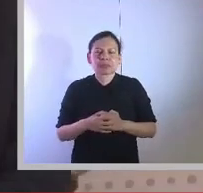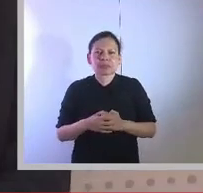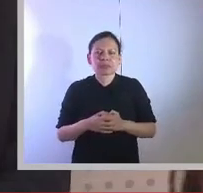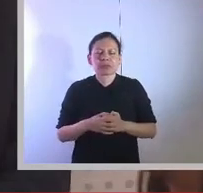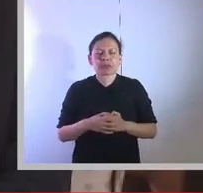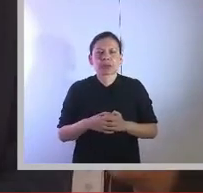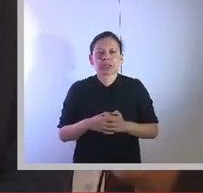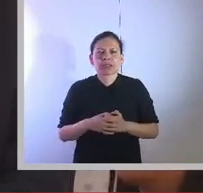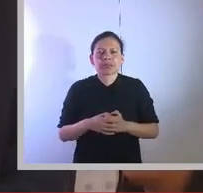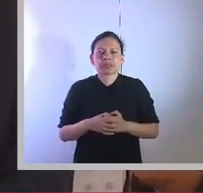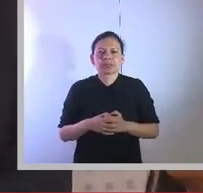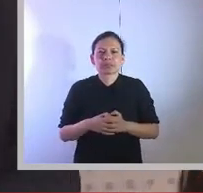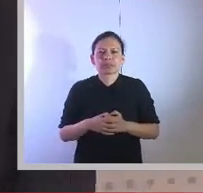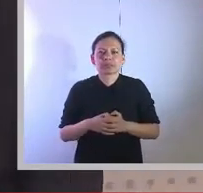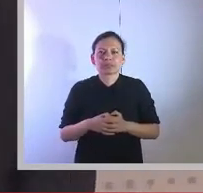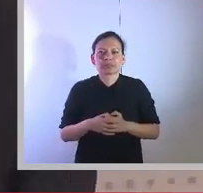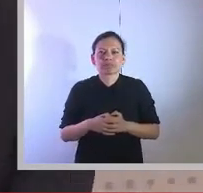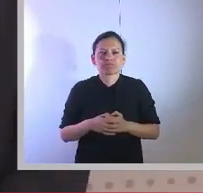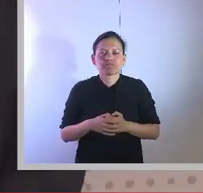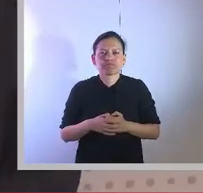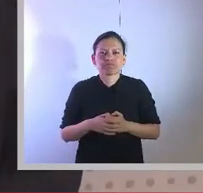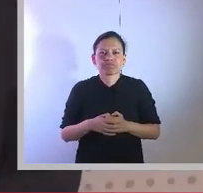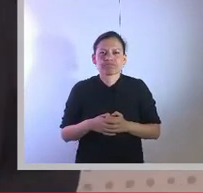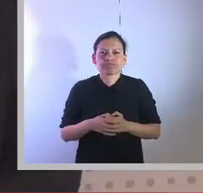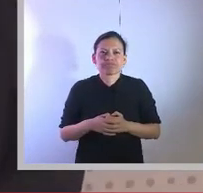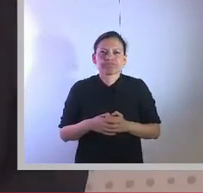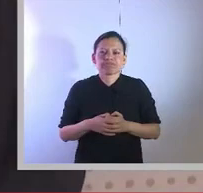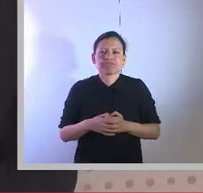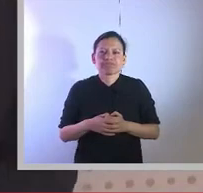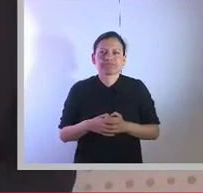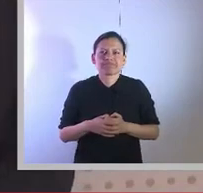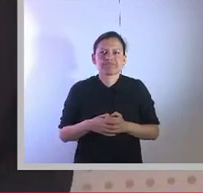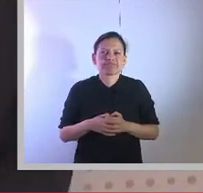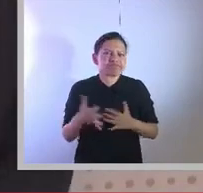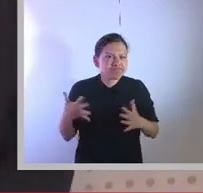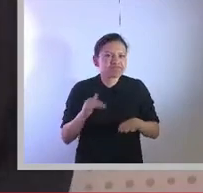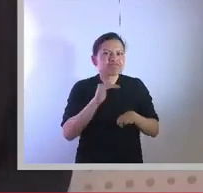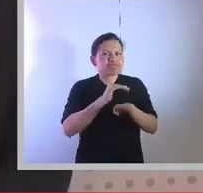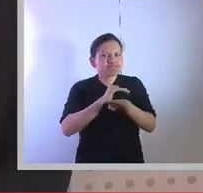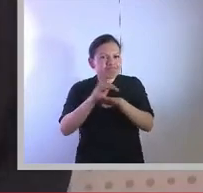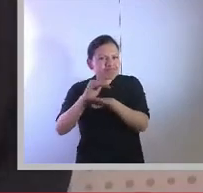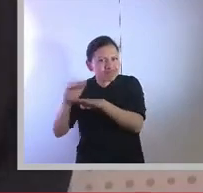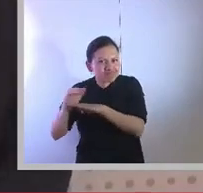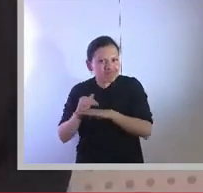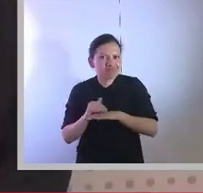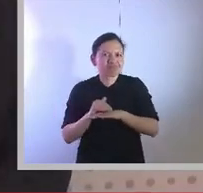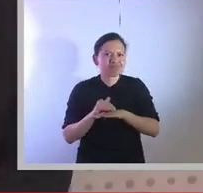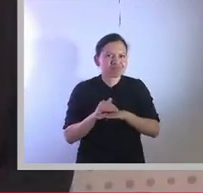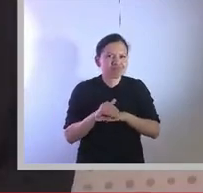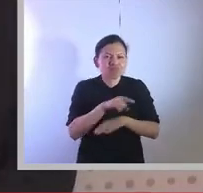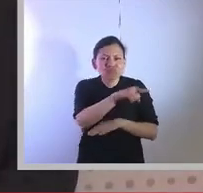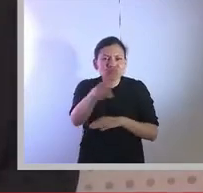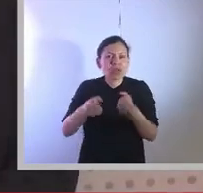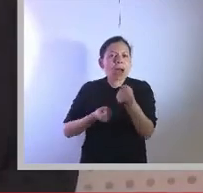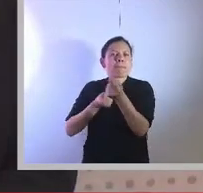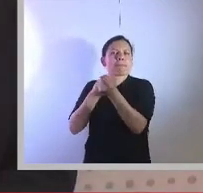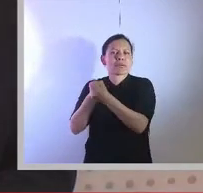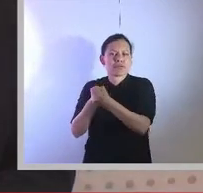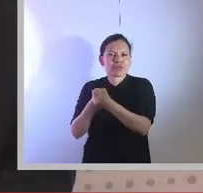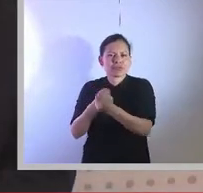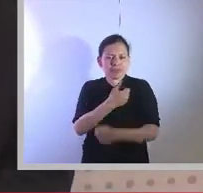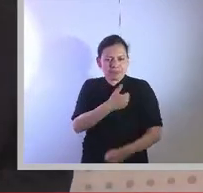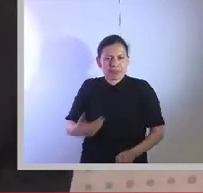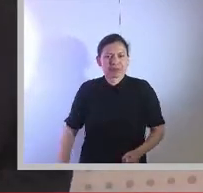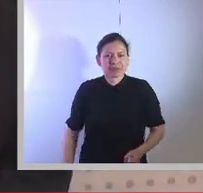Yo creo que nos hemos dado cuenta e invitamos a rodear a nuestro señor presidente,